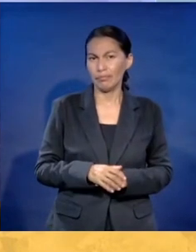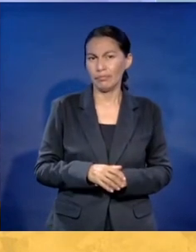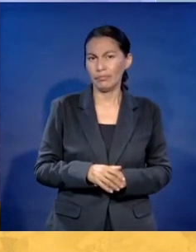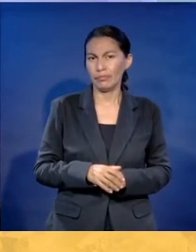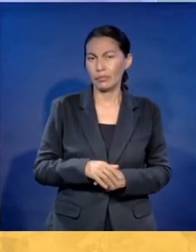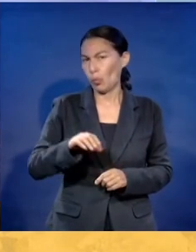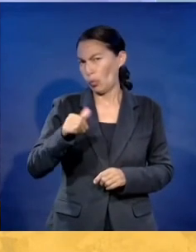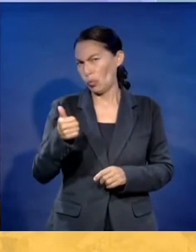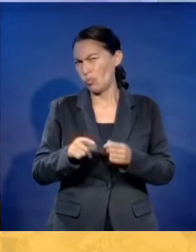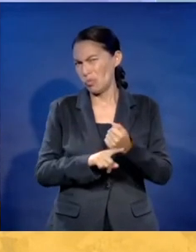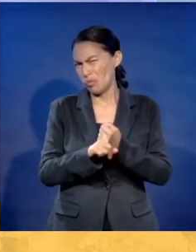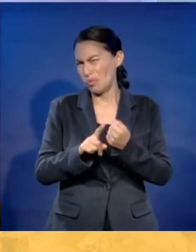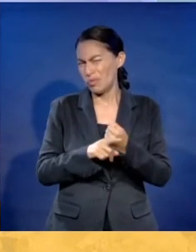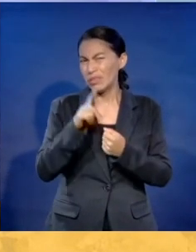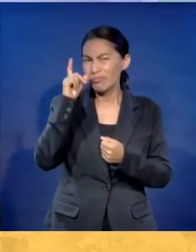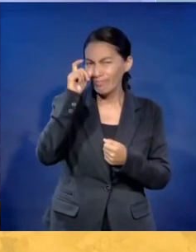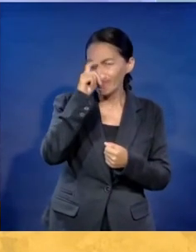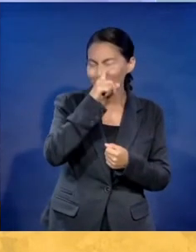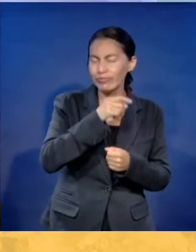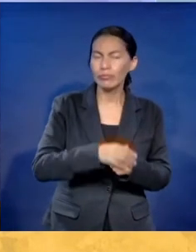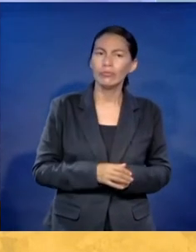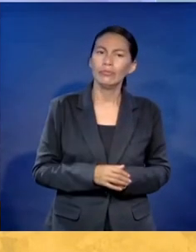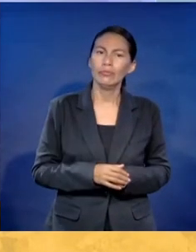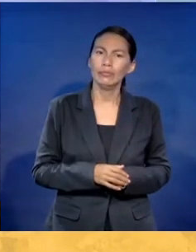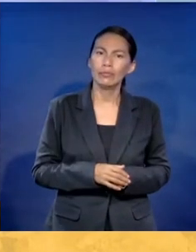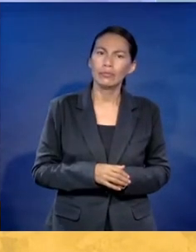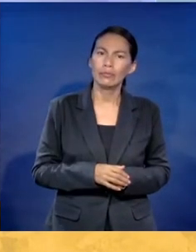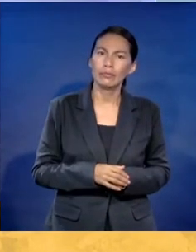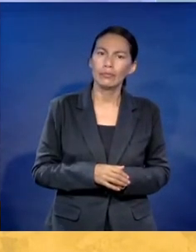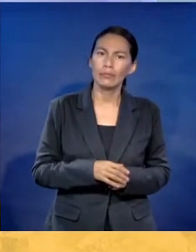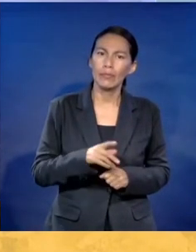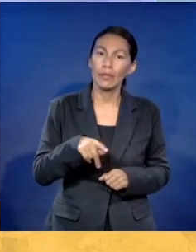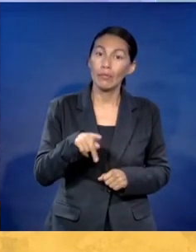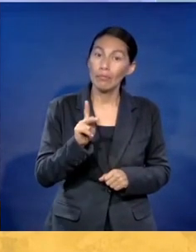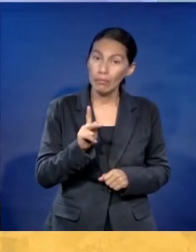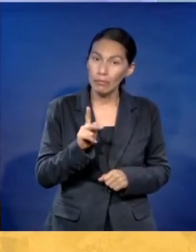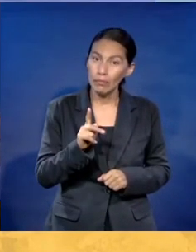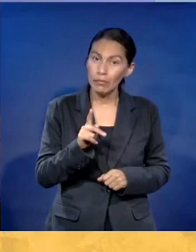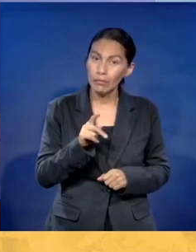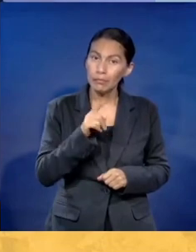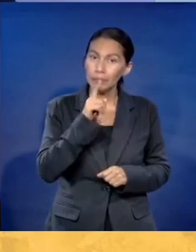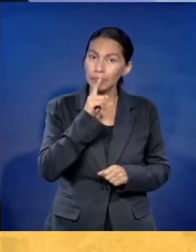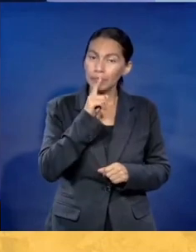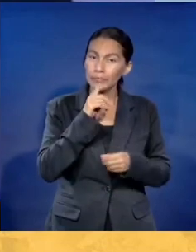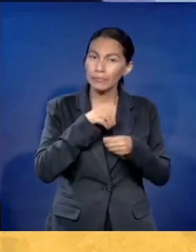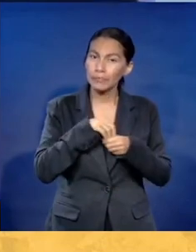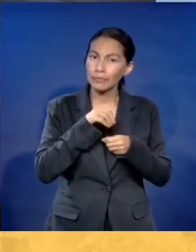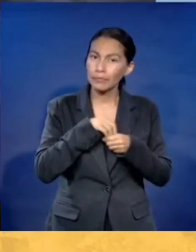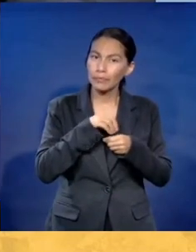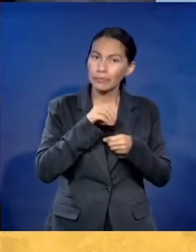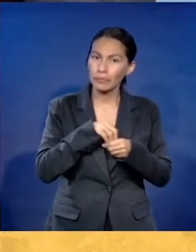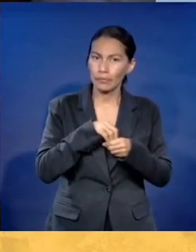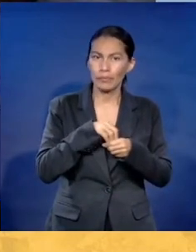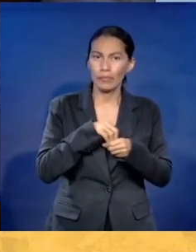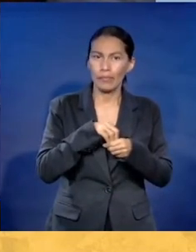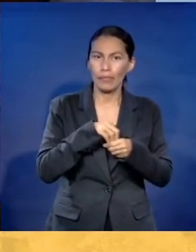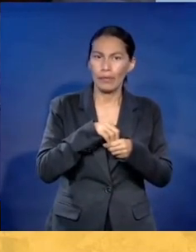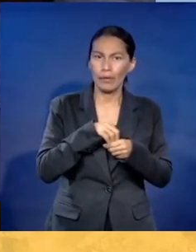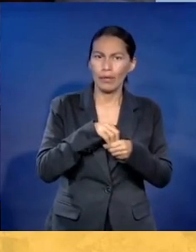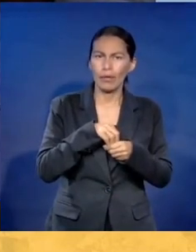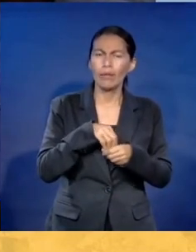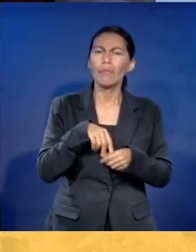son graves pero no se hablan no se dicen pero es veces es bueno